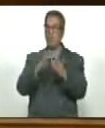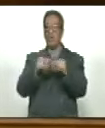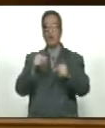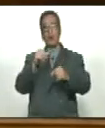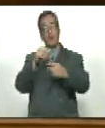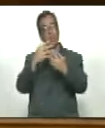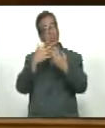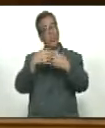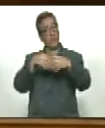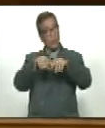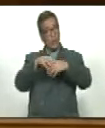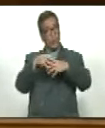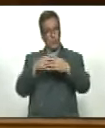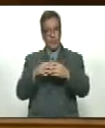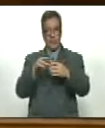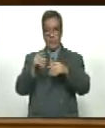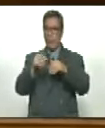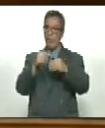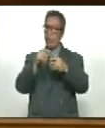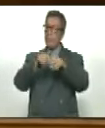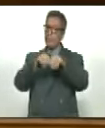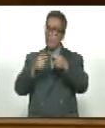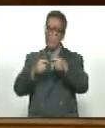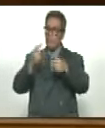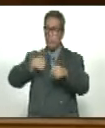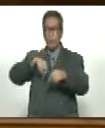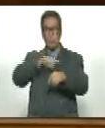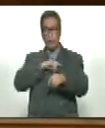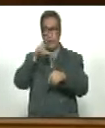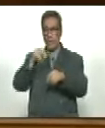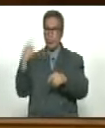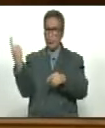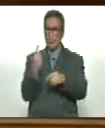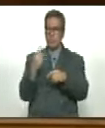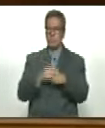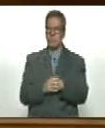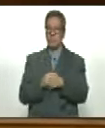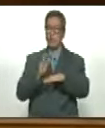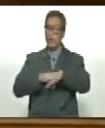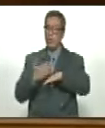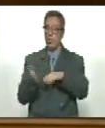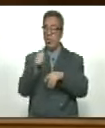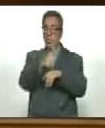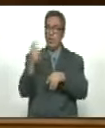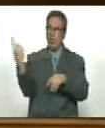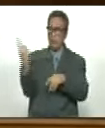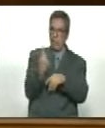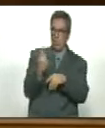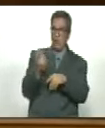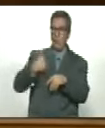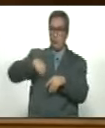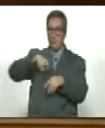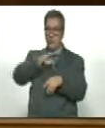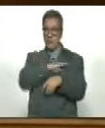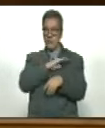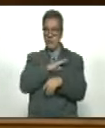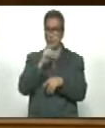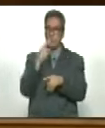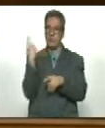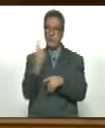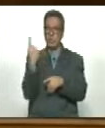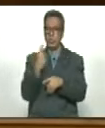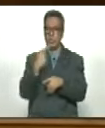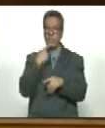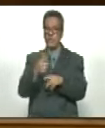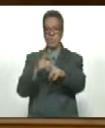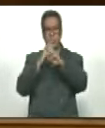huesos no meterse con nosotros? Porque cada vez que se metan con nosotros, no solamente les